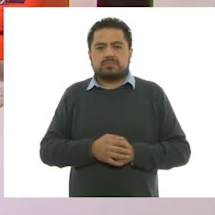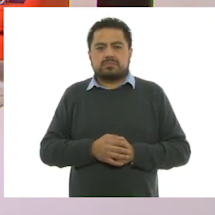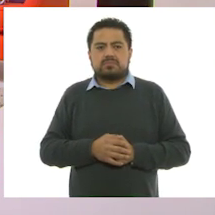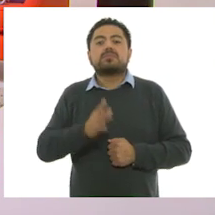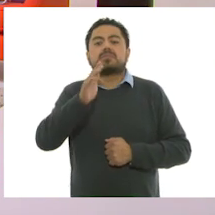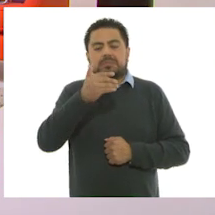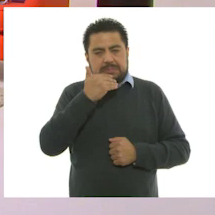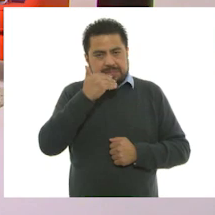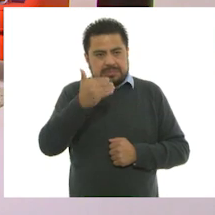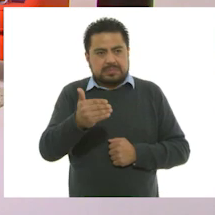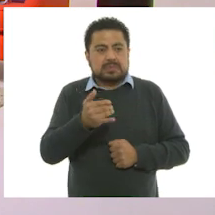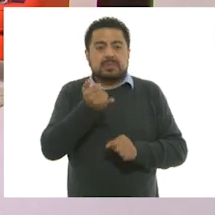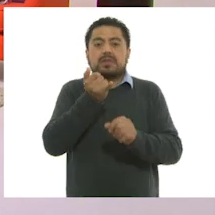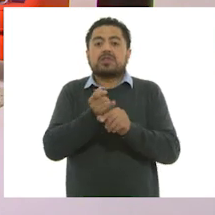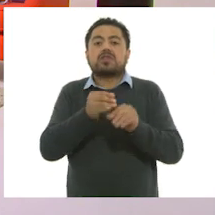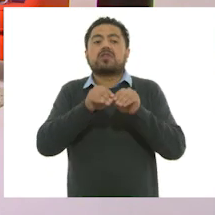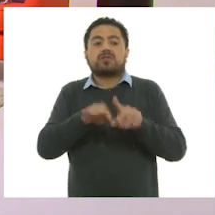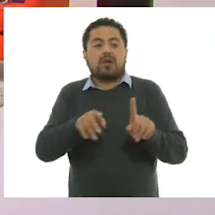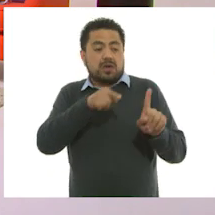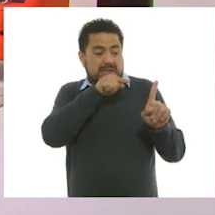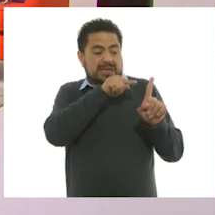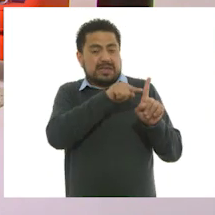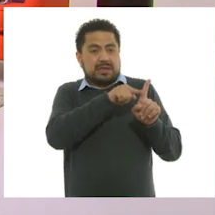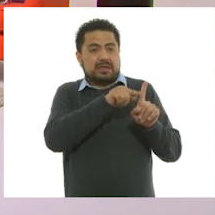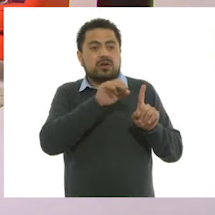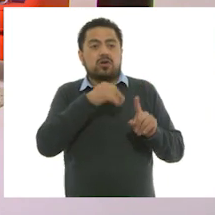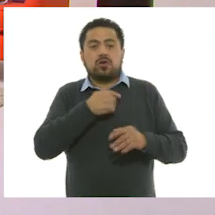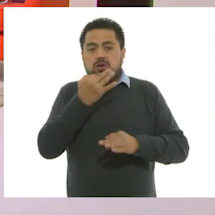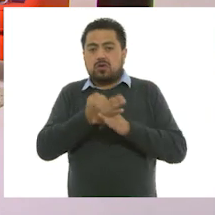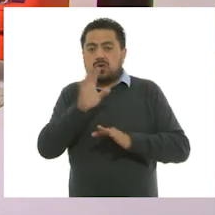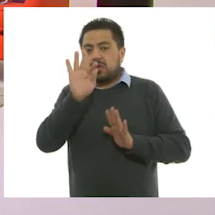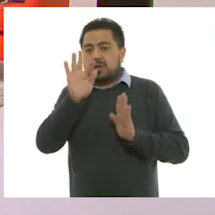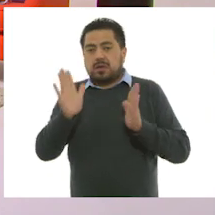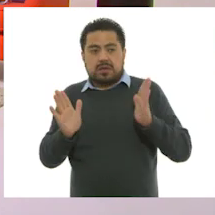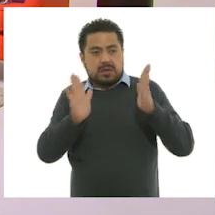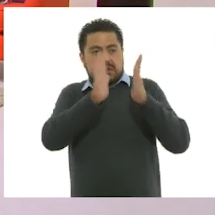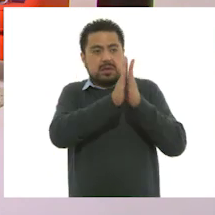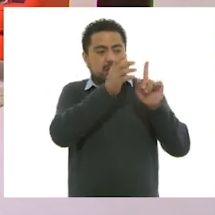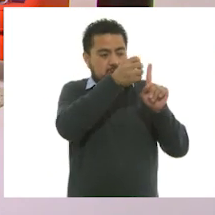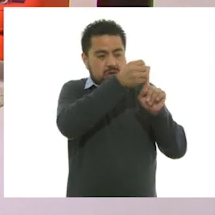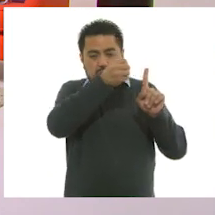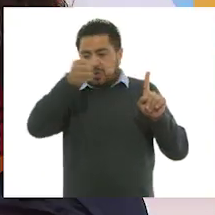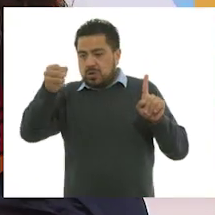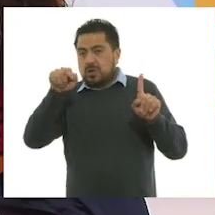Muy bien, esta información la voy a pegar en el organizador gráfico.